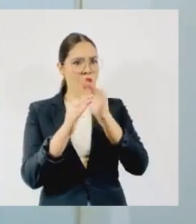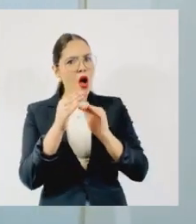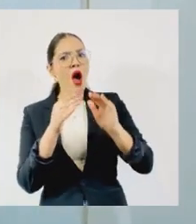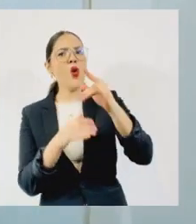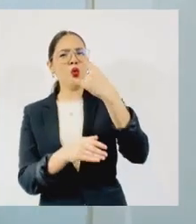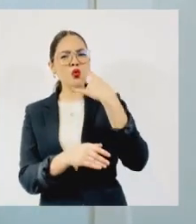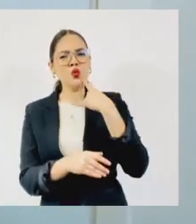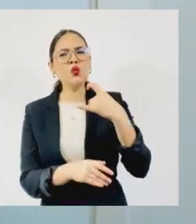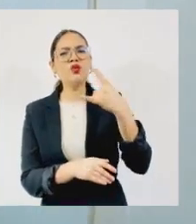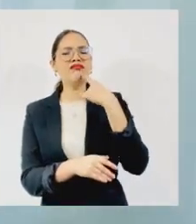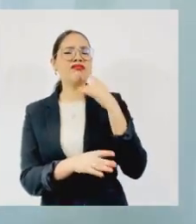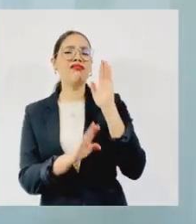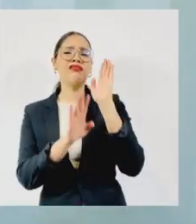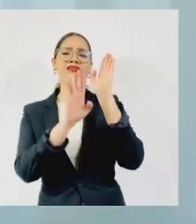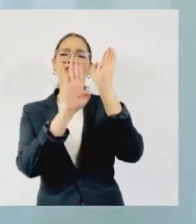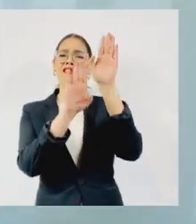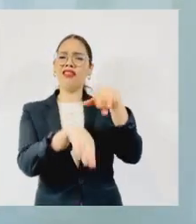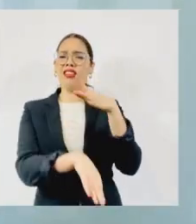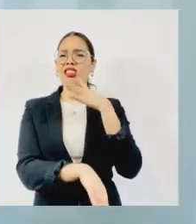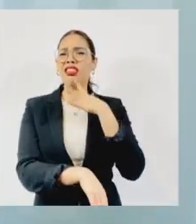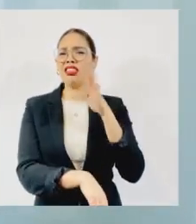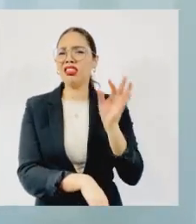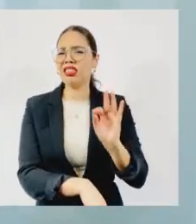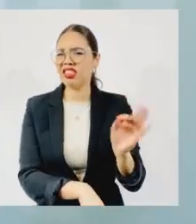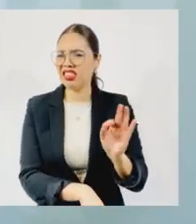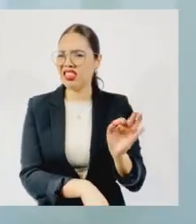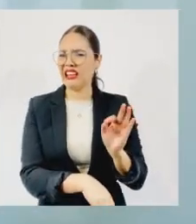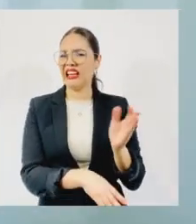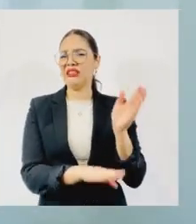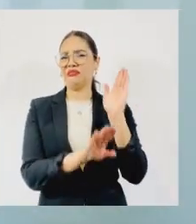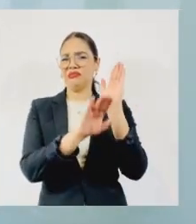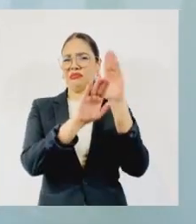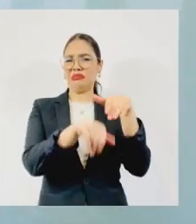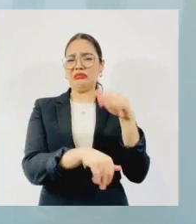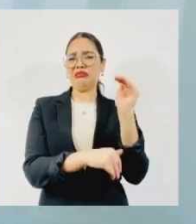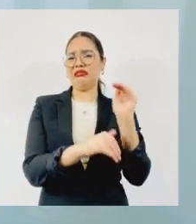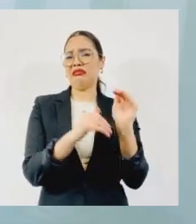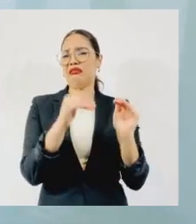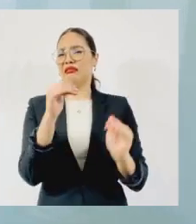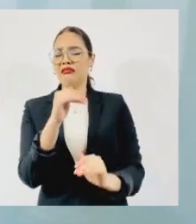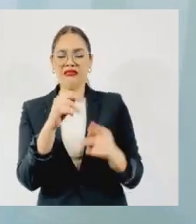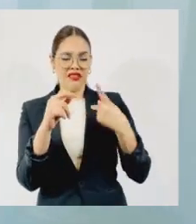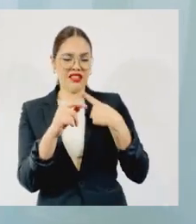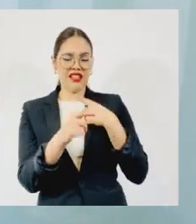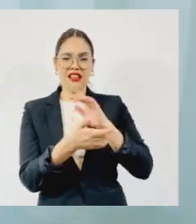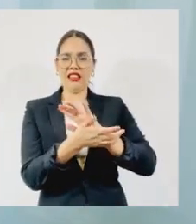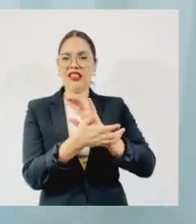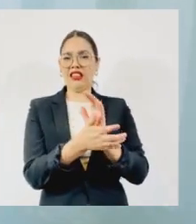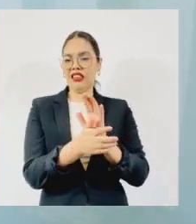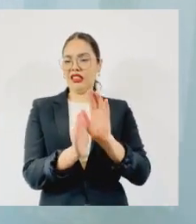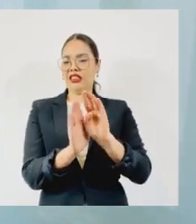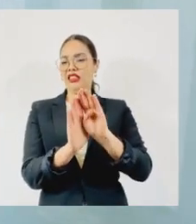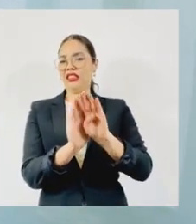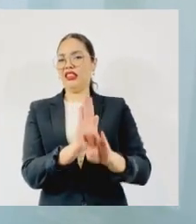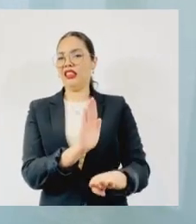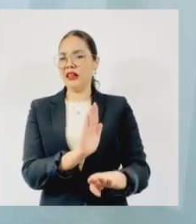desvirtuando tu trabajo, minimizando tu trabajo, socavando tu persona,